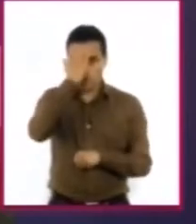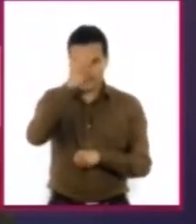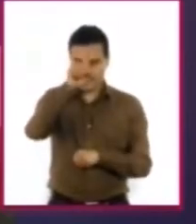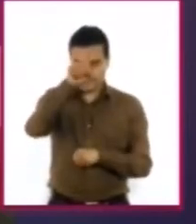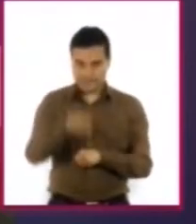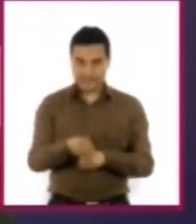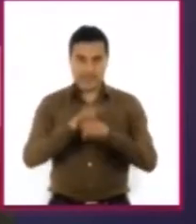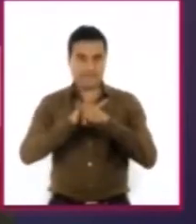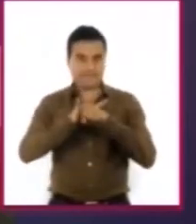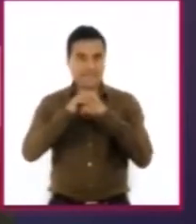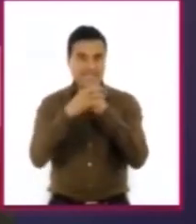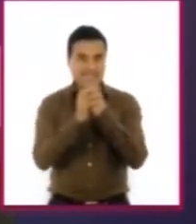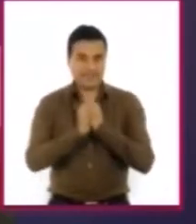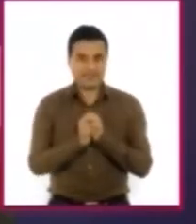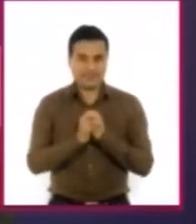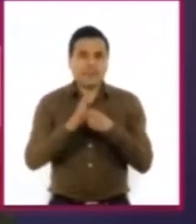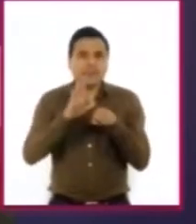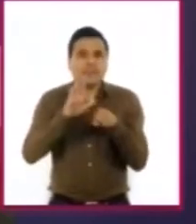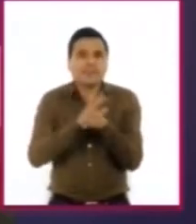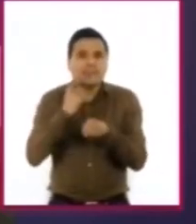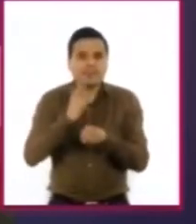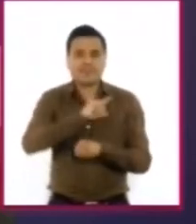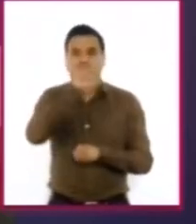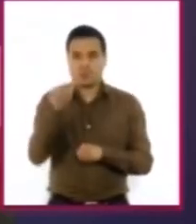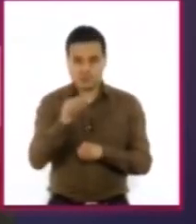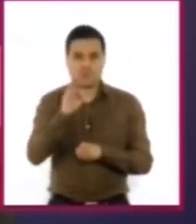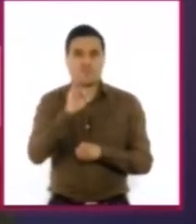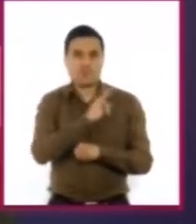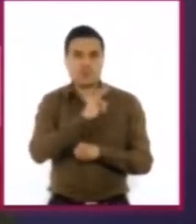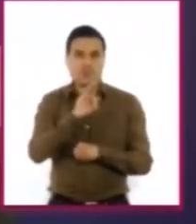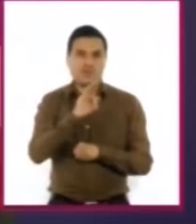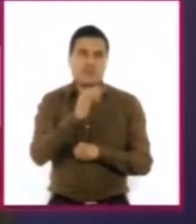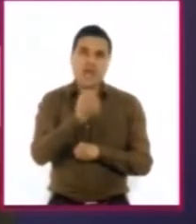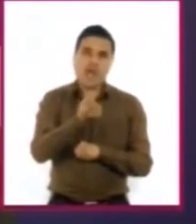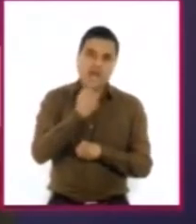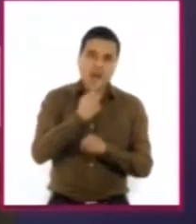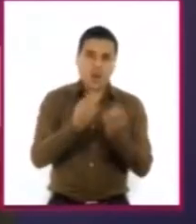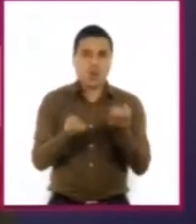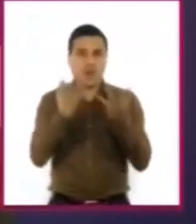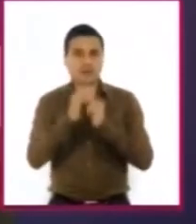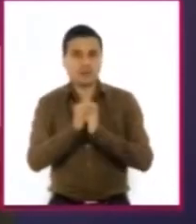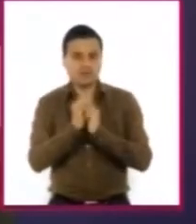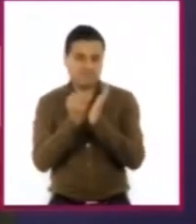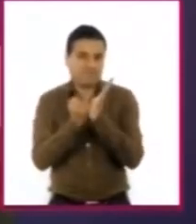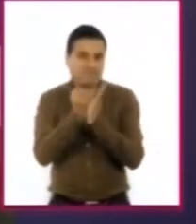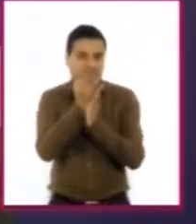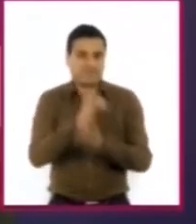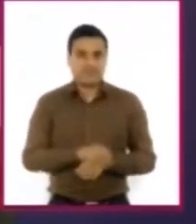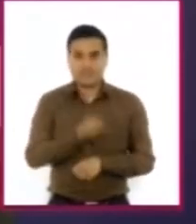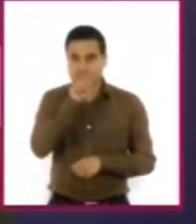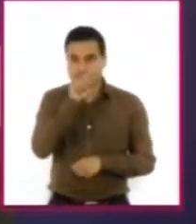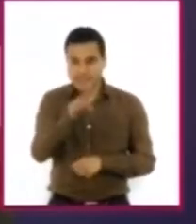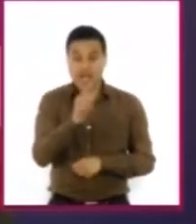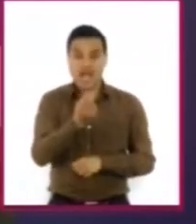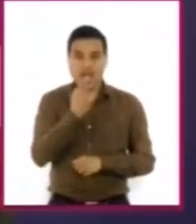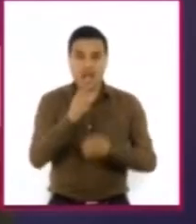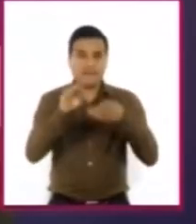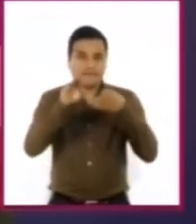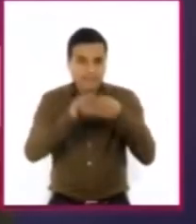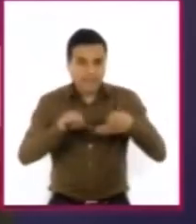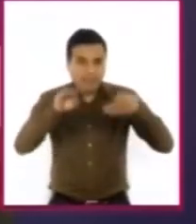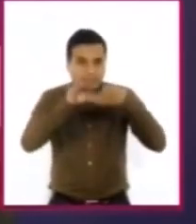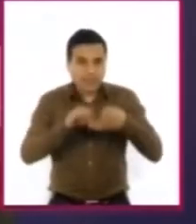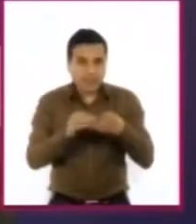que en función de ella puedes saber la dosis de medicamento que debe recetarte, así como la frecuencia con la que debes